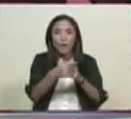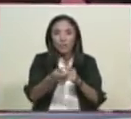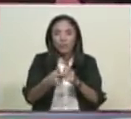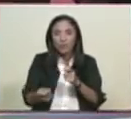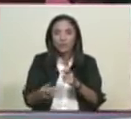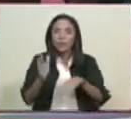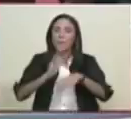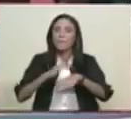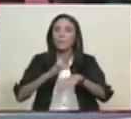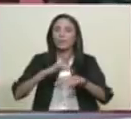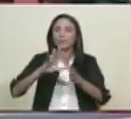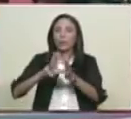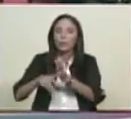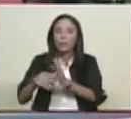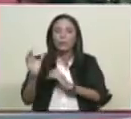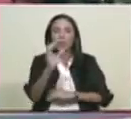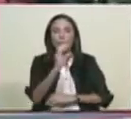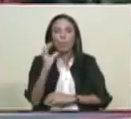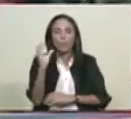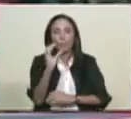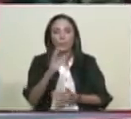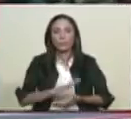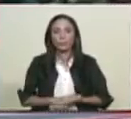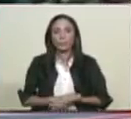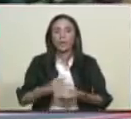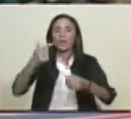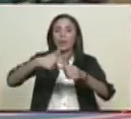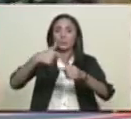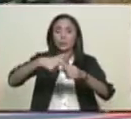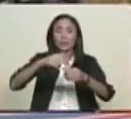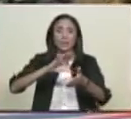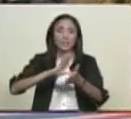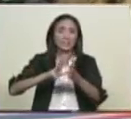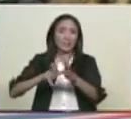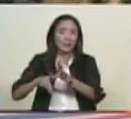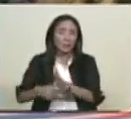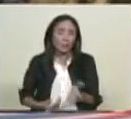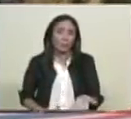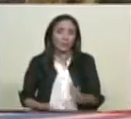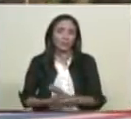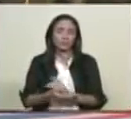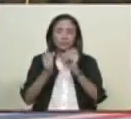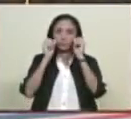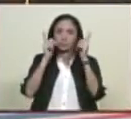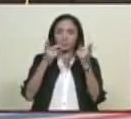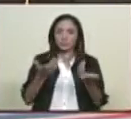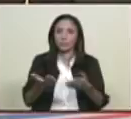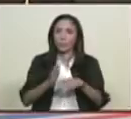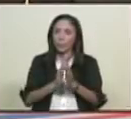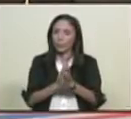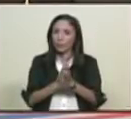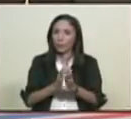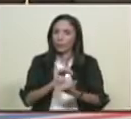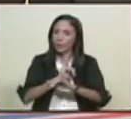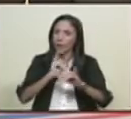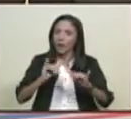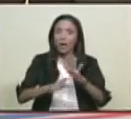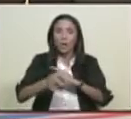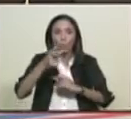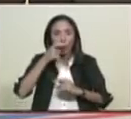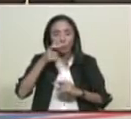llevan la gasolina, impresionante. Hay que reforzar las medidas de seguridad